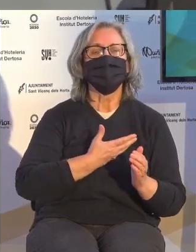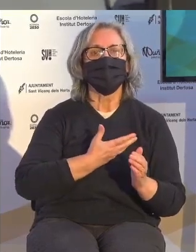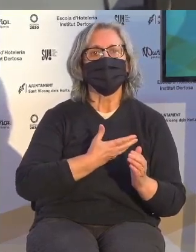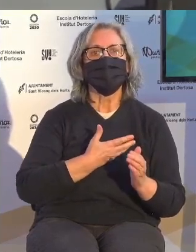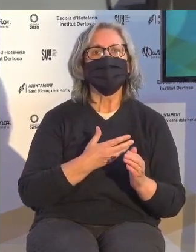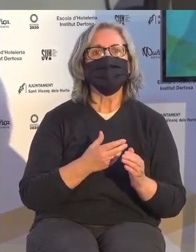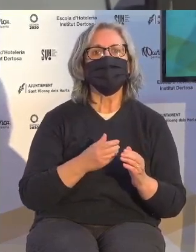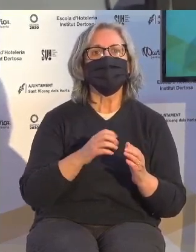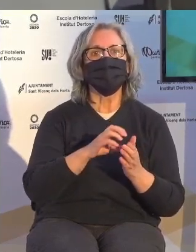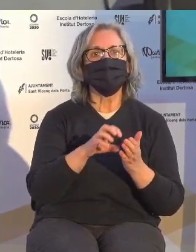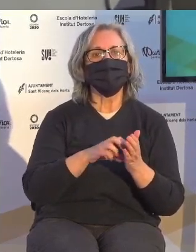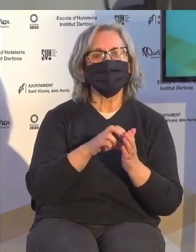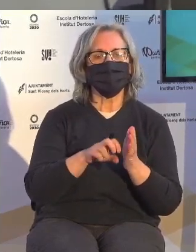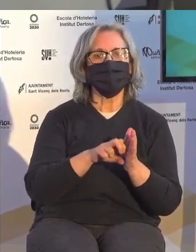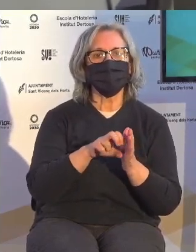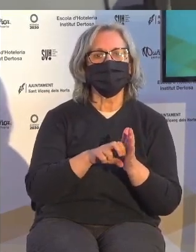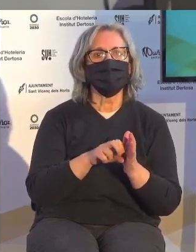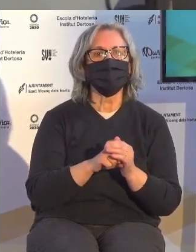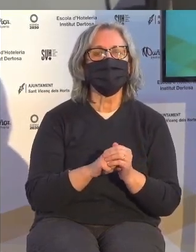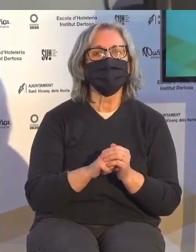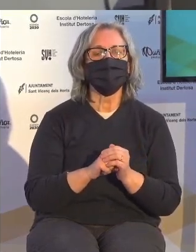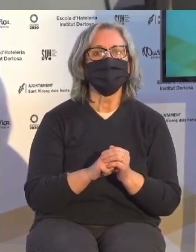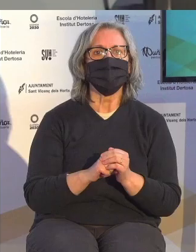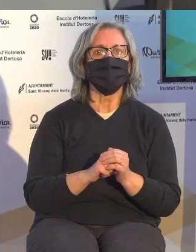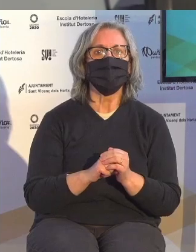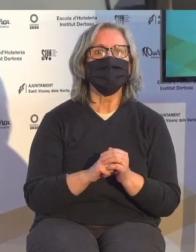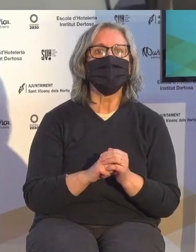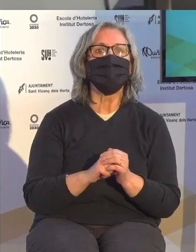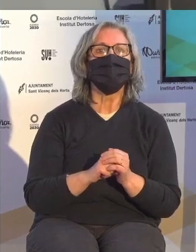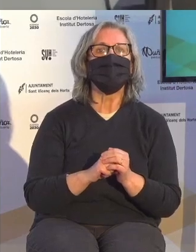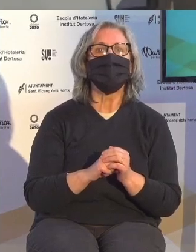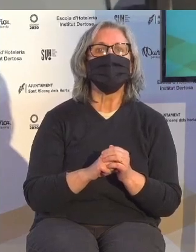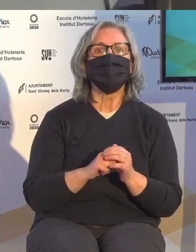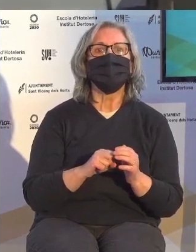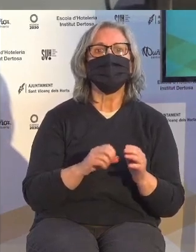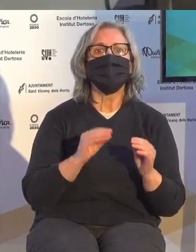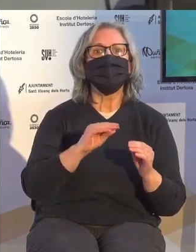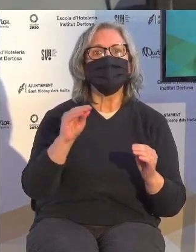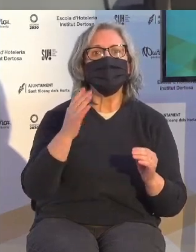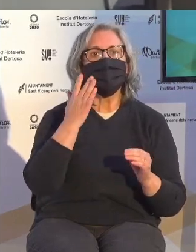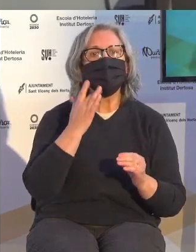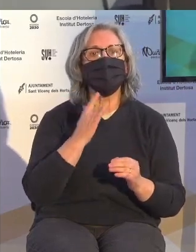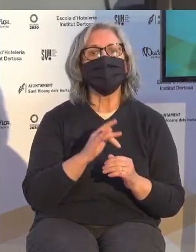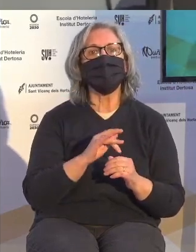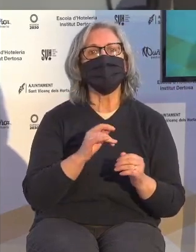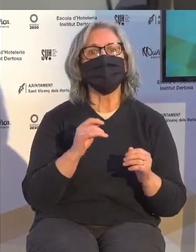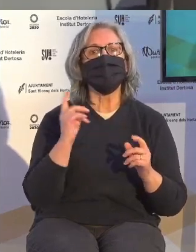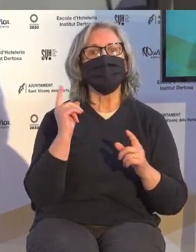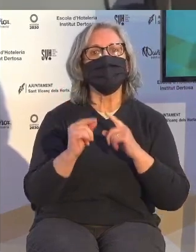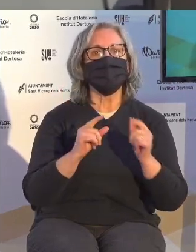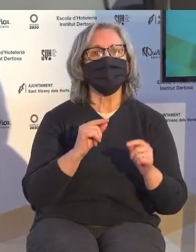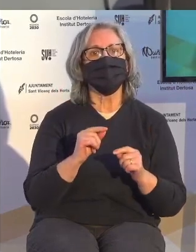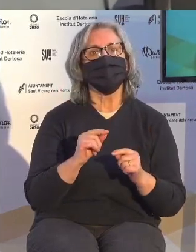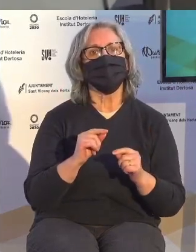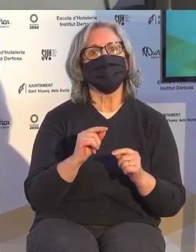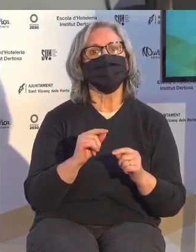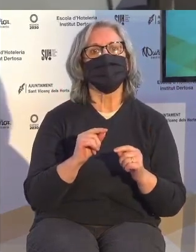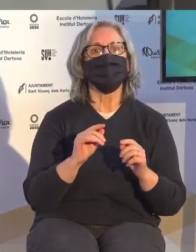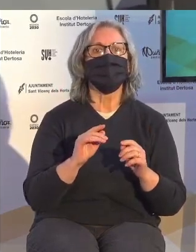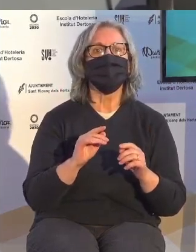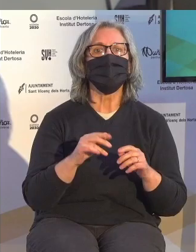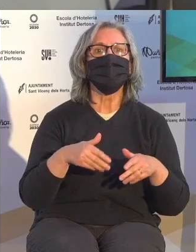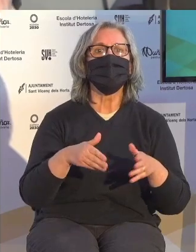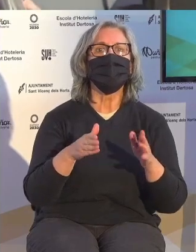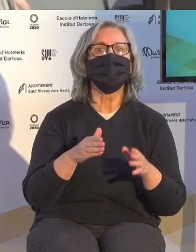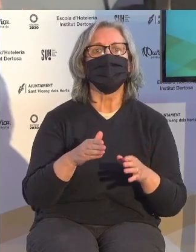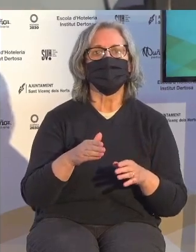recuperar aquí una hora de la fed también a estos programas es blanca no marcha de la sala pero en el caso de kirchner gentes y ciudades